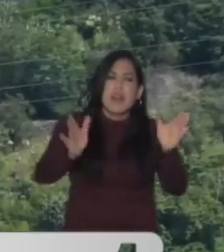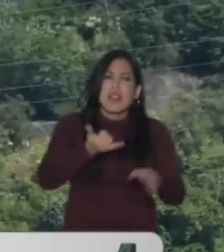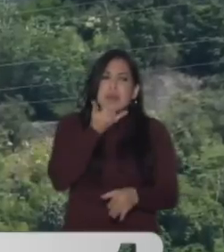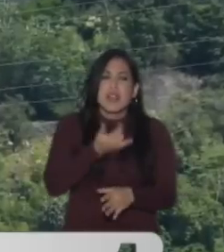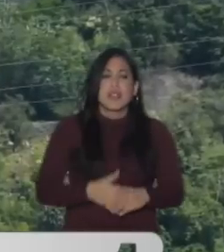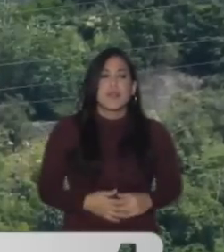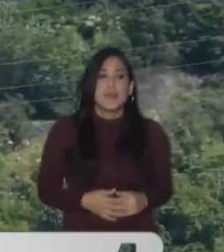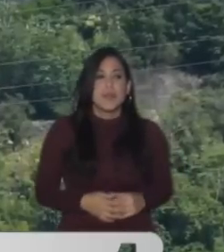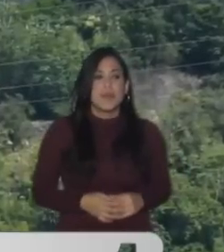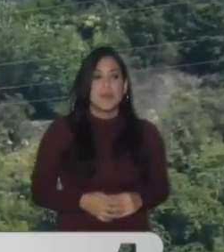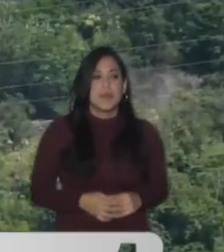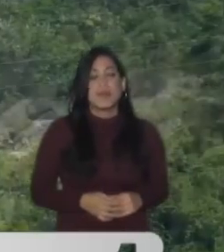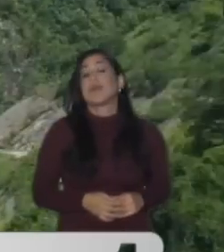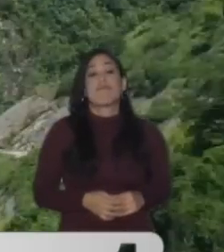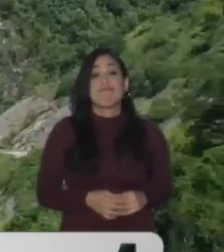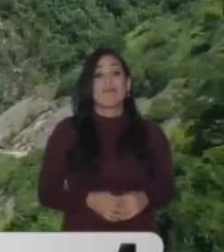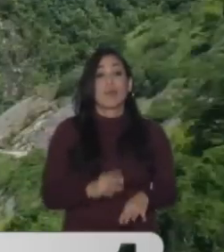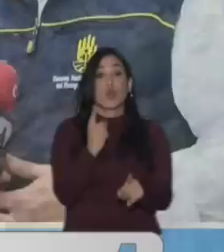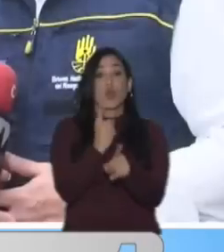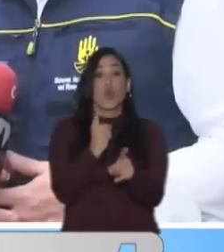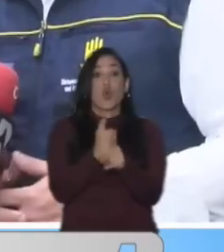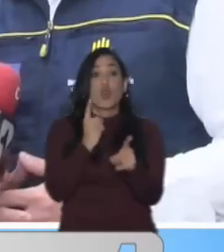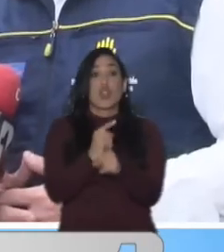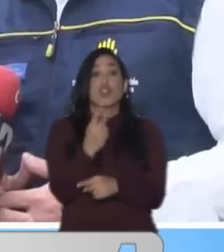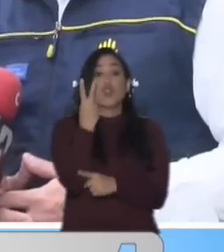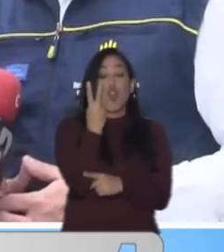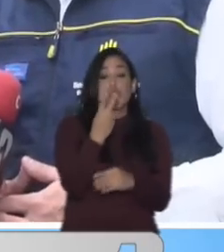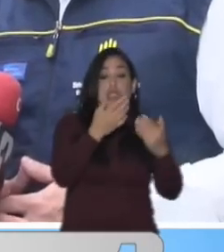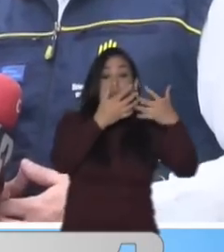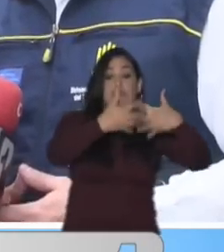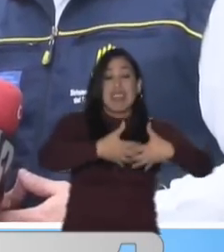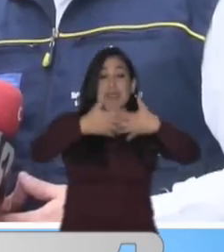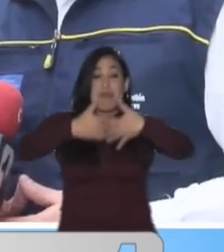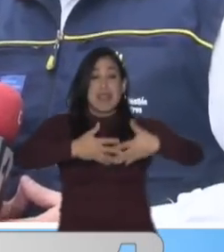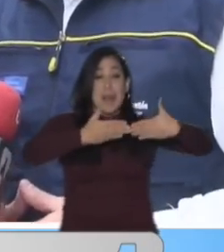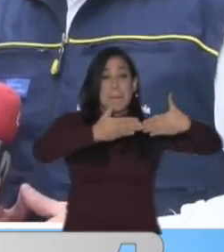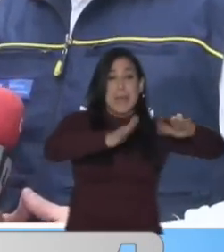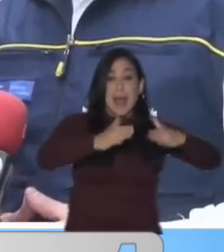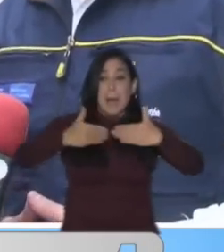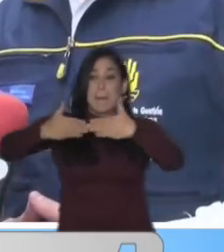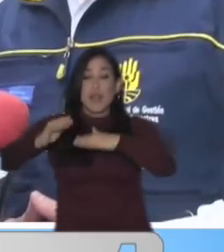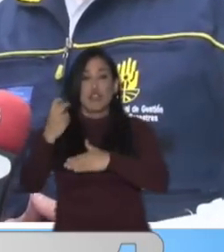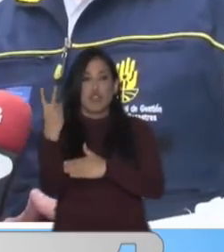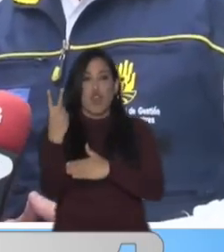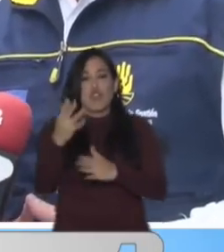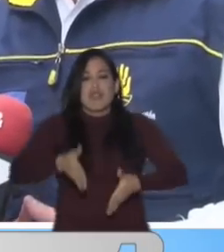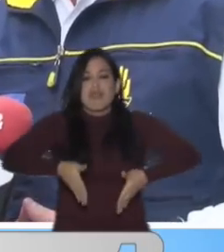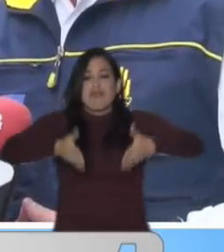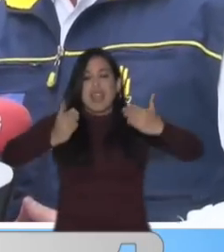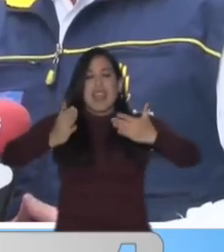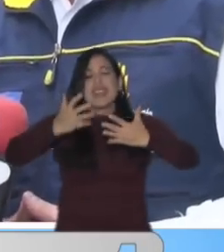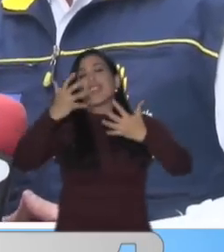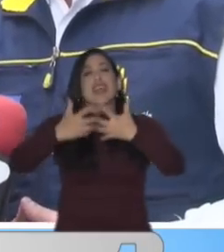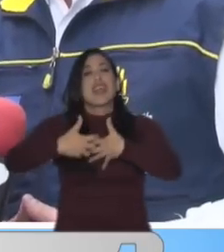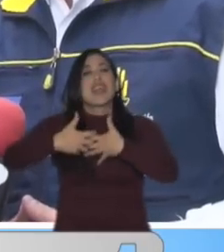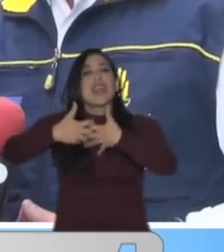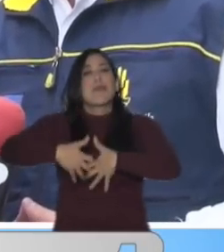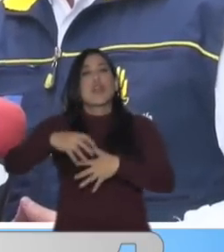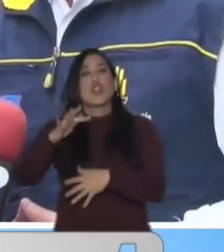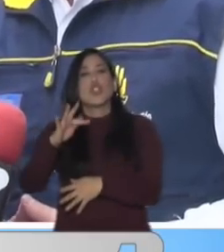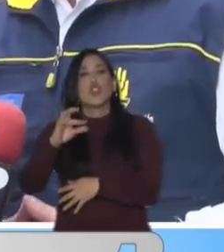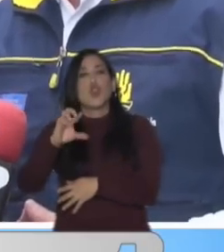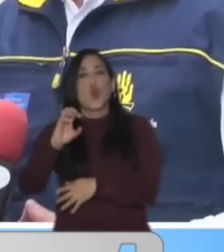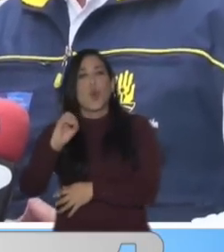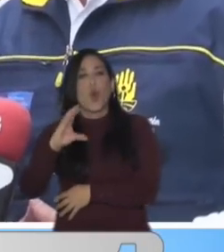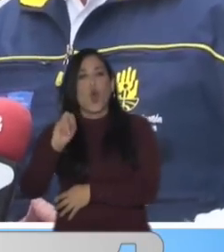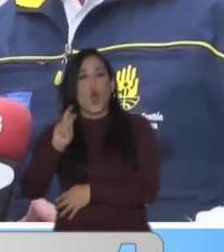Sí, ISAGEN efectivamente aperturó dos compuertas en la presa La Tora, en el embalse de